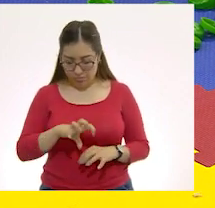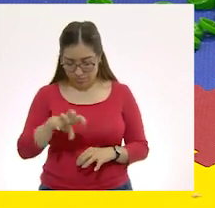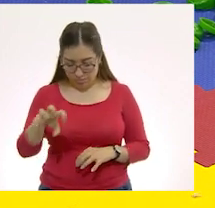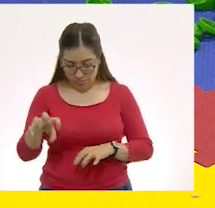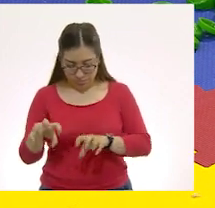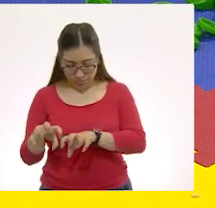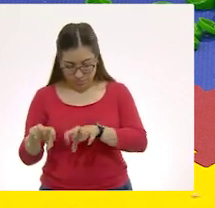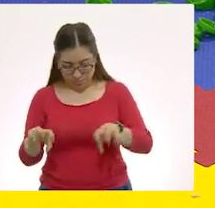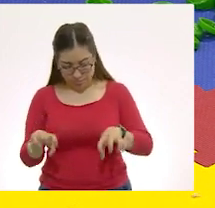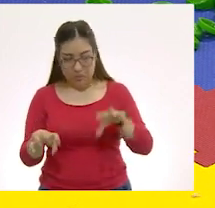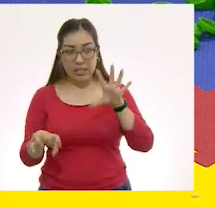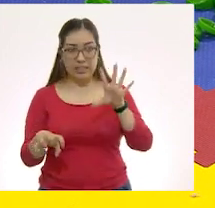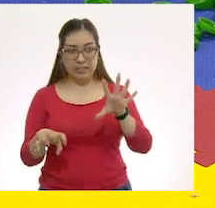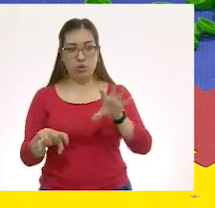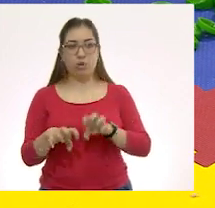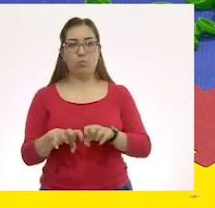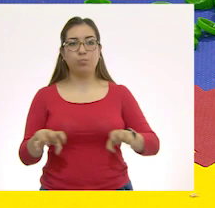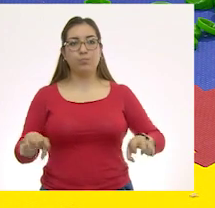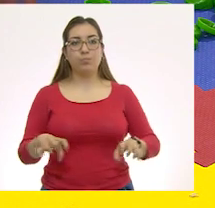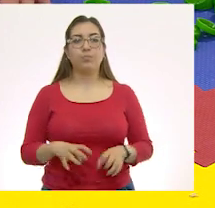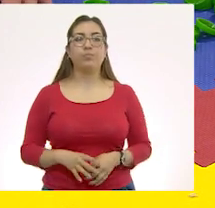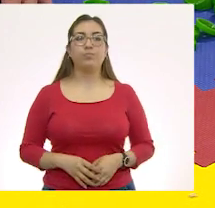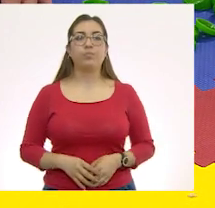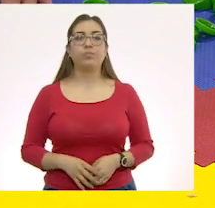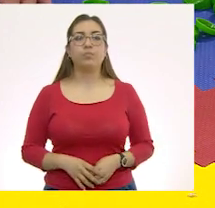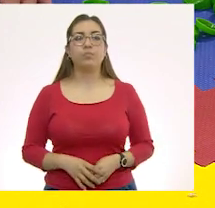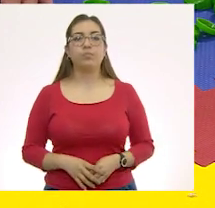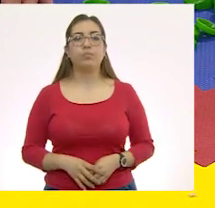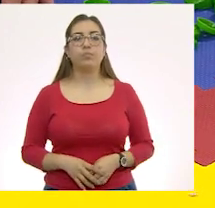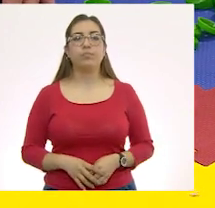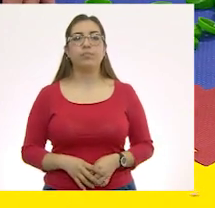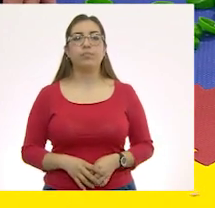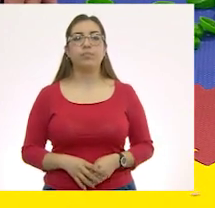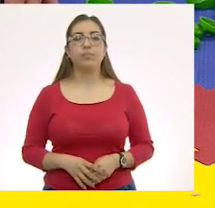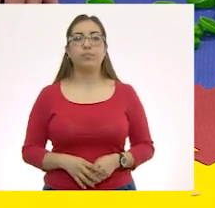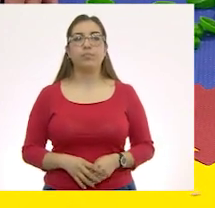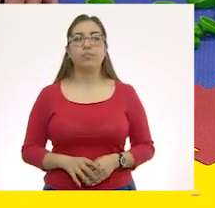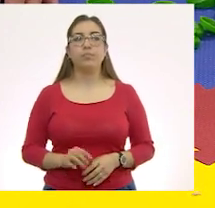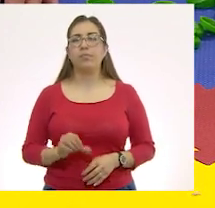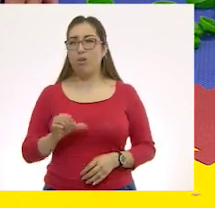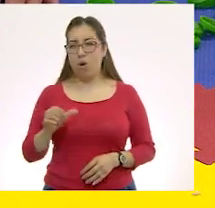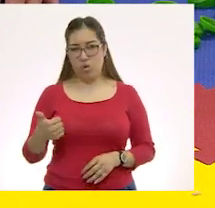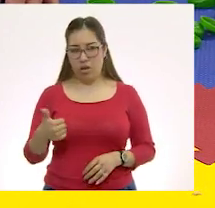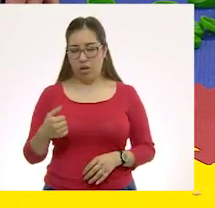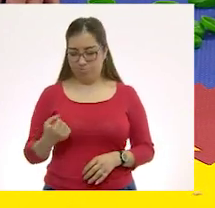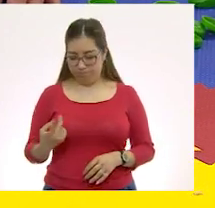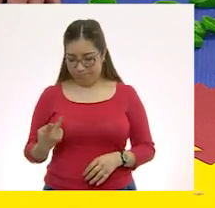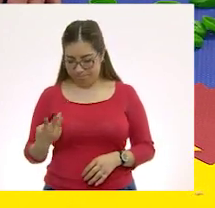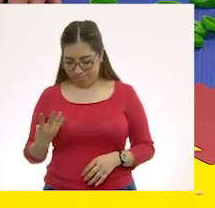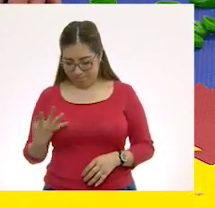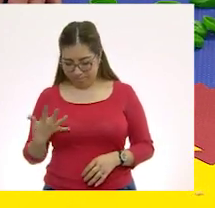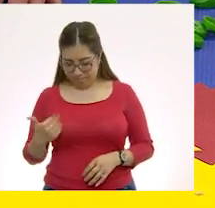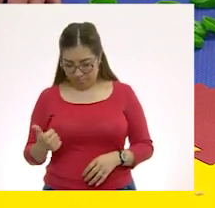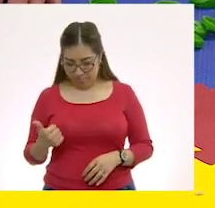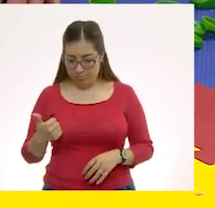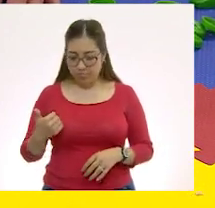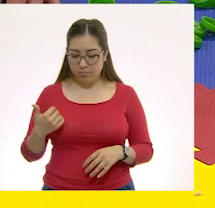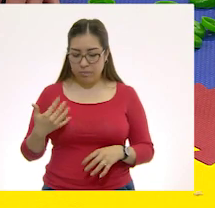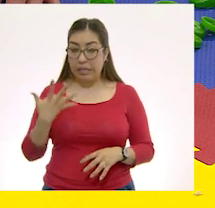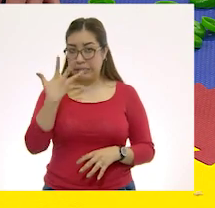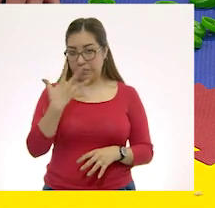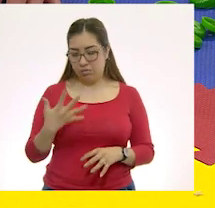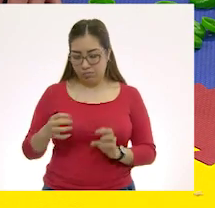45 que hay otras 5 una vez más 345